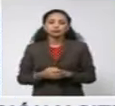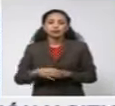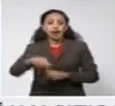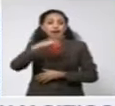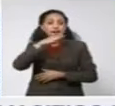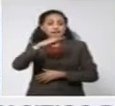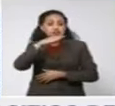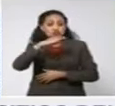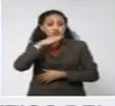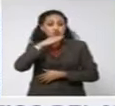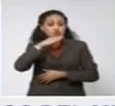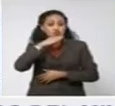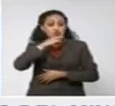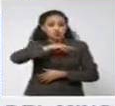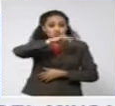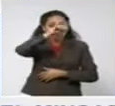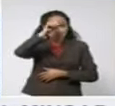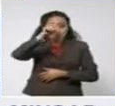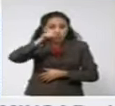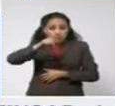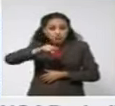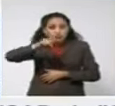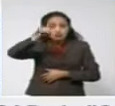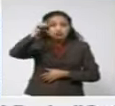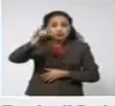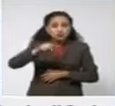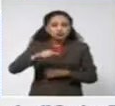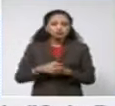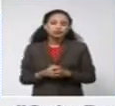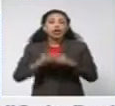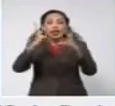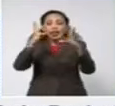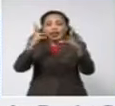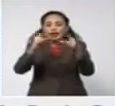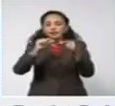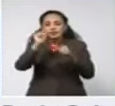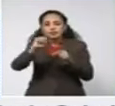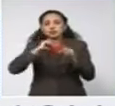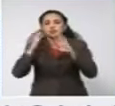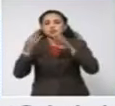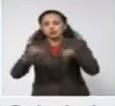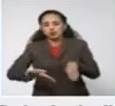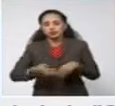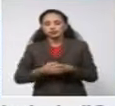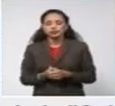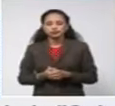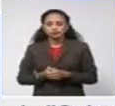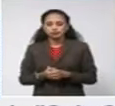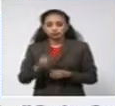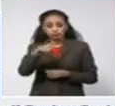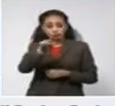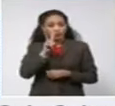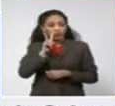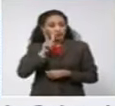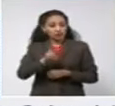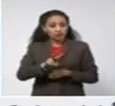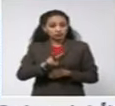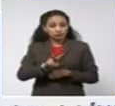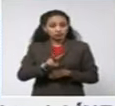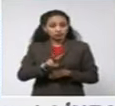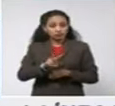esa que hay arriba, esa es el número de fallecidos, que ustedes ven que tuvo un gran